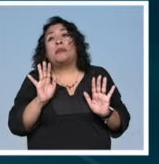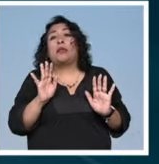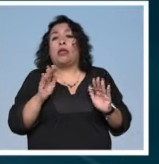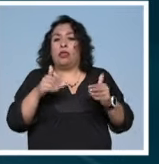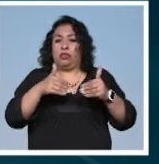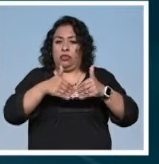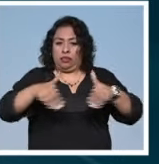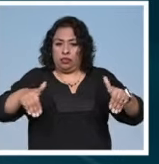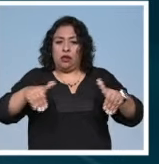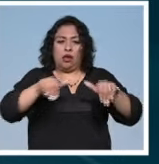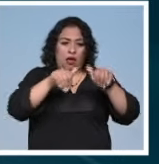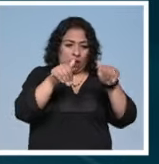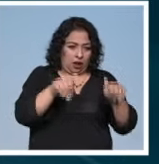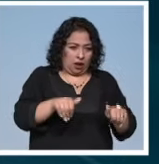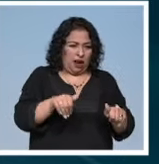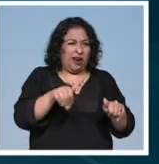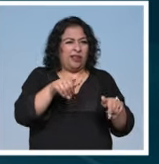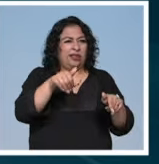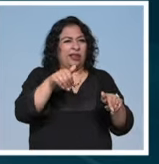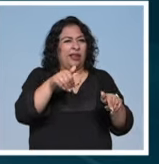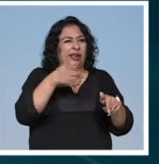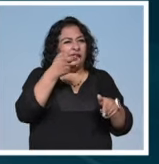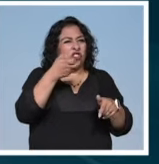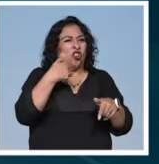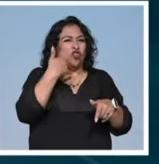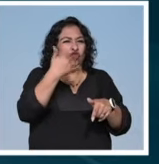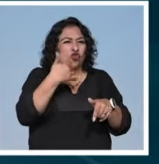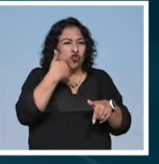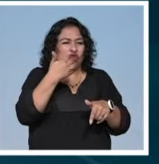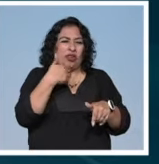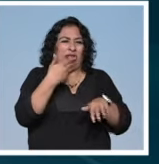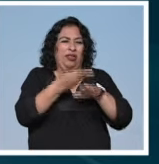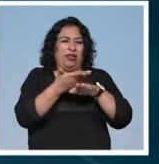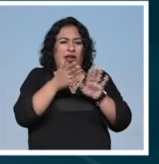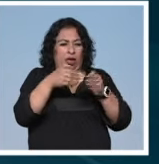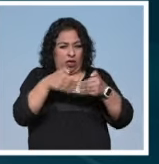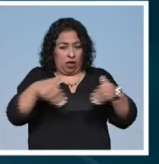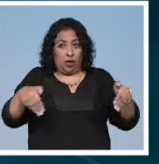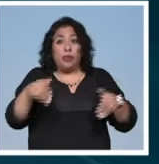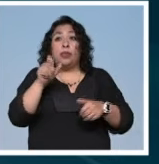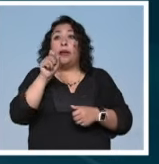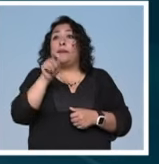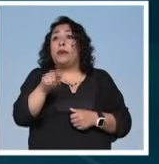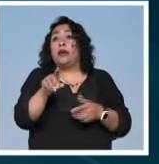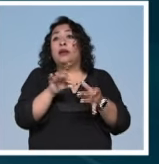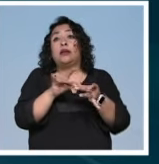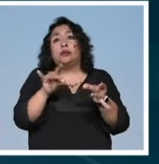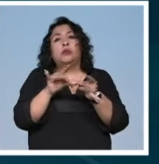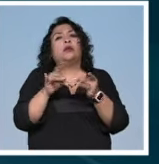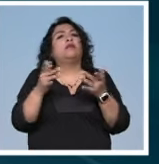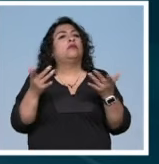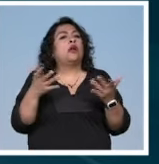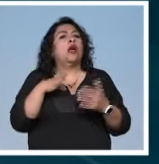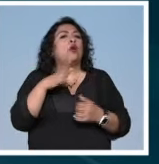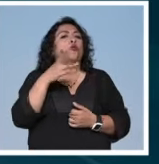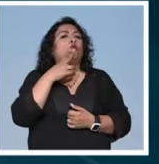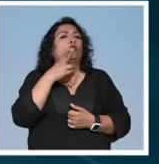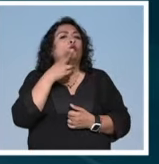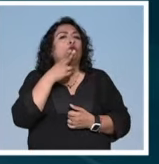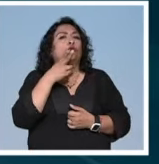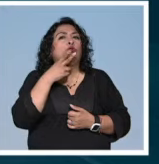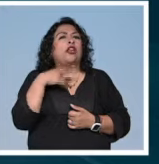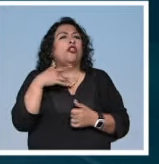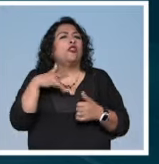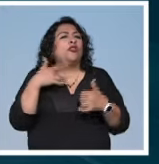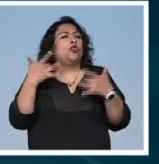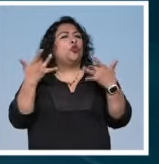delimitar el arte, si esto es pervertir su esencia, y específicamente cuando se está utilizando el